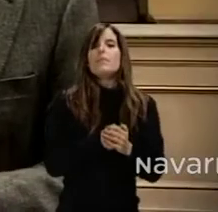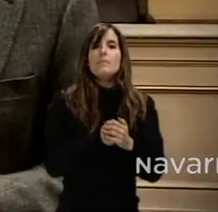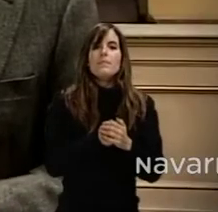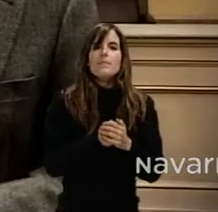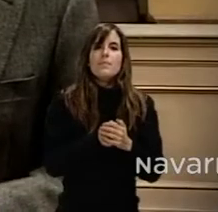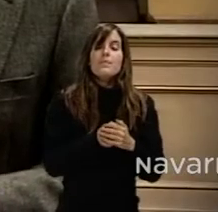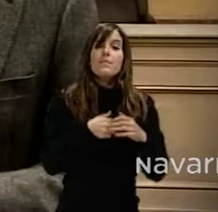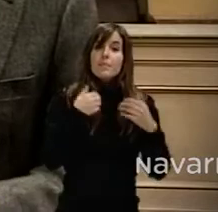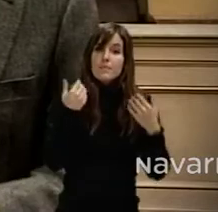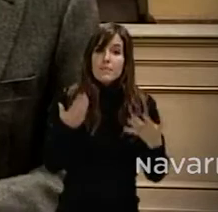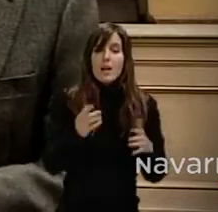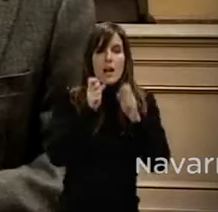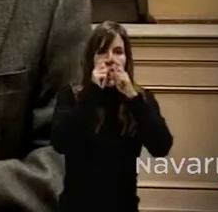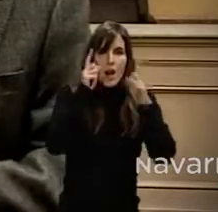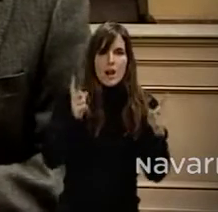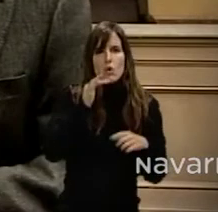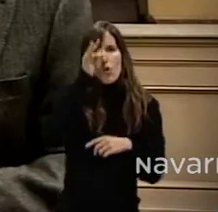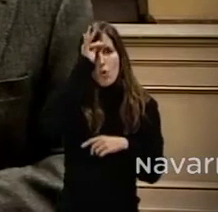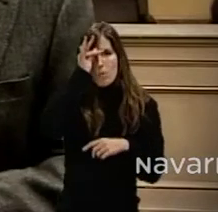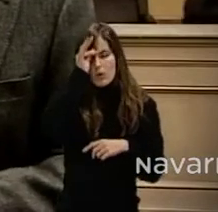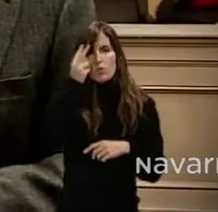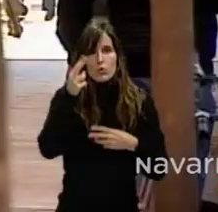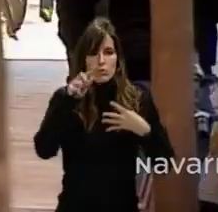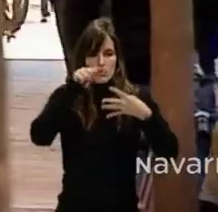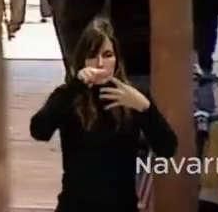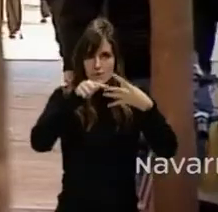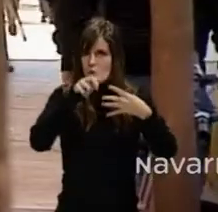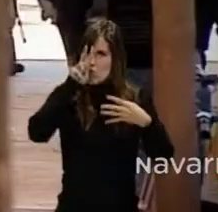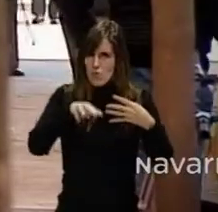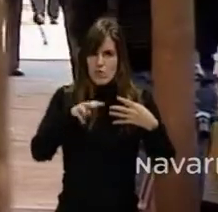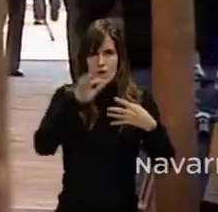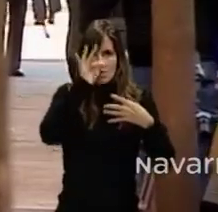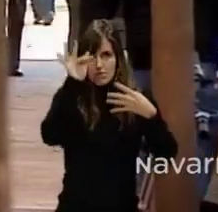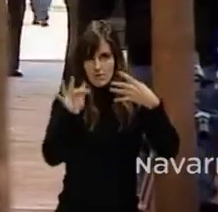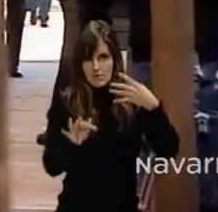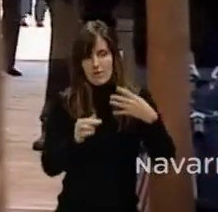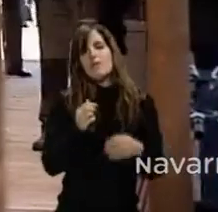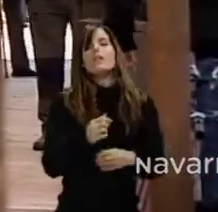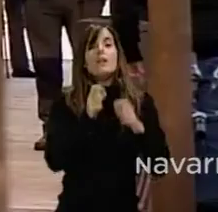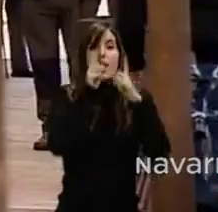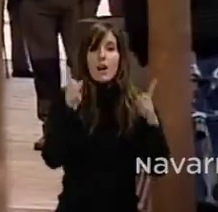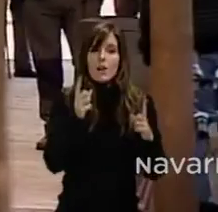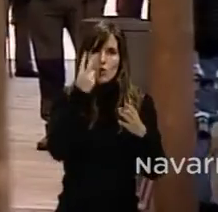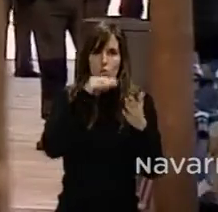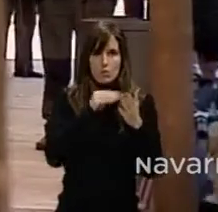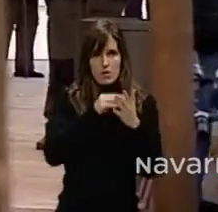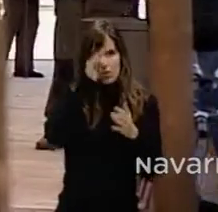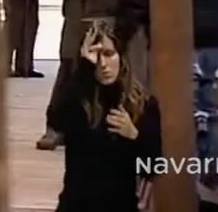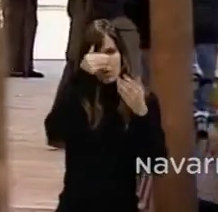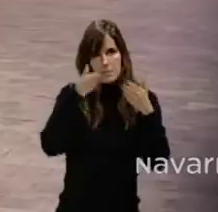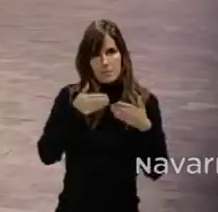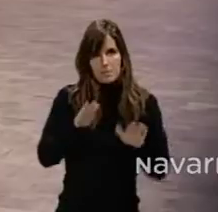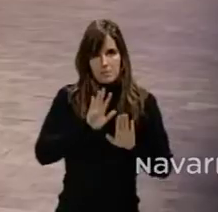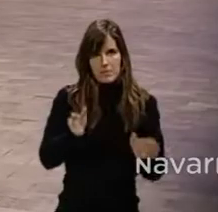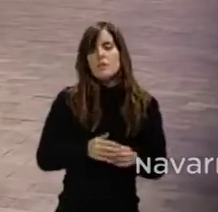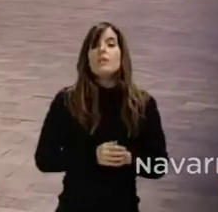domingos al año, nunca consecutivos. Con esta normativa vigente, durante el año 2013, hemos podido